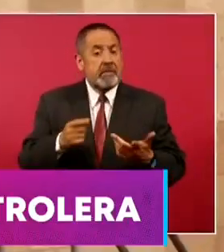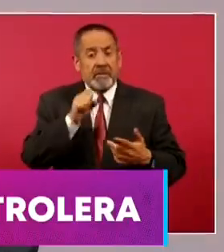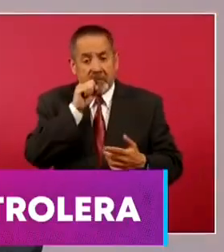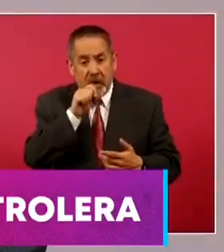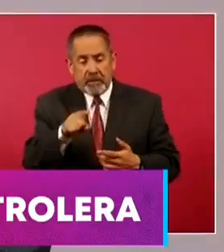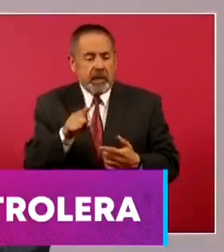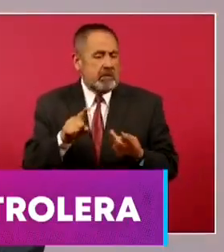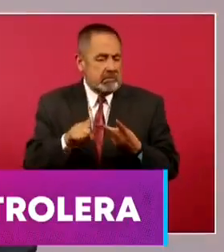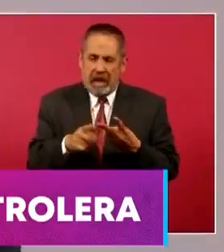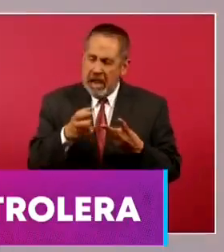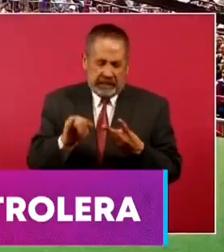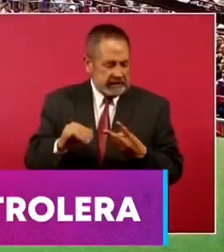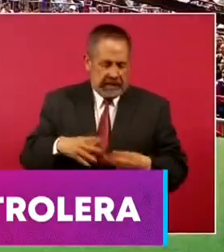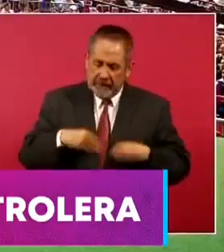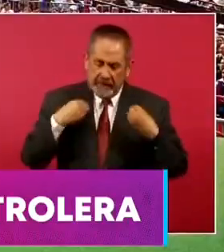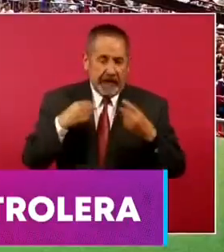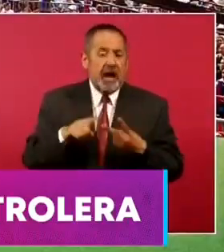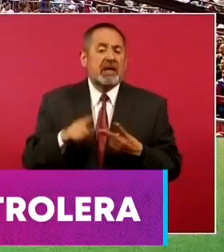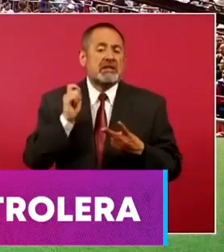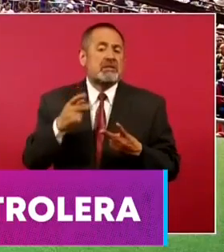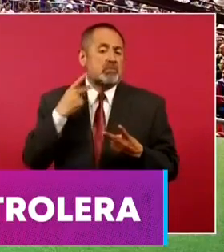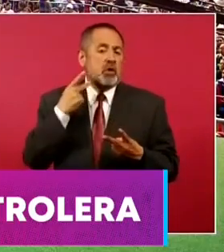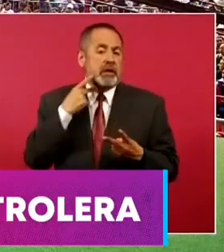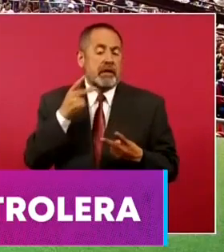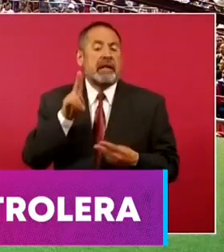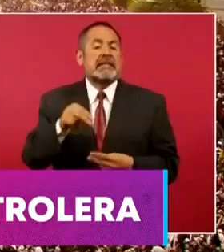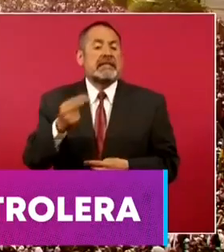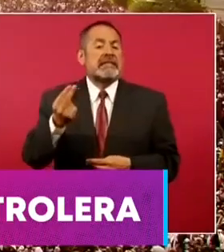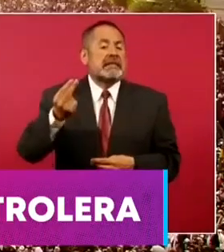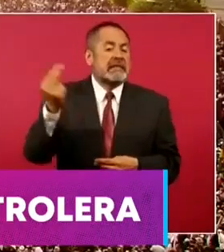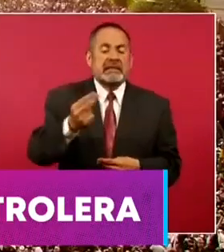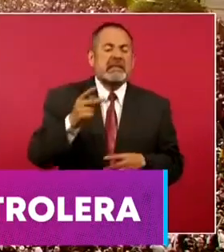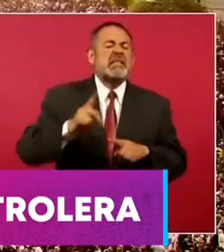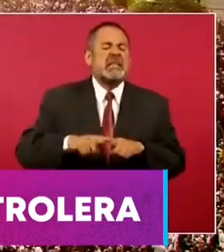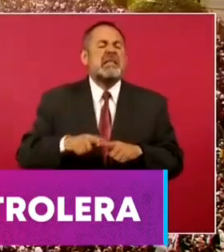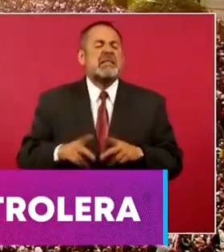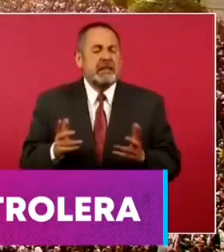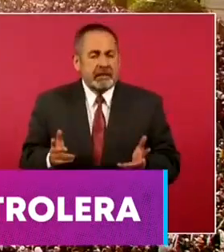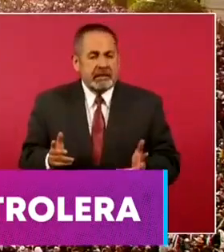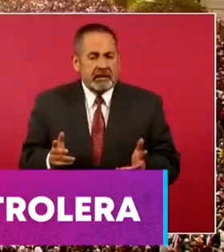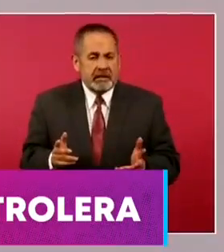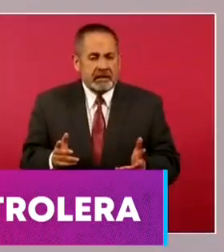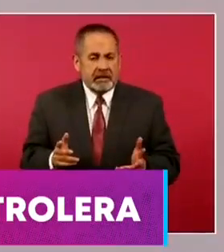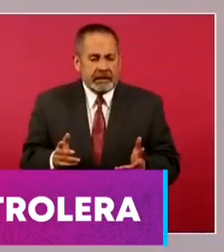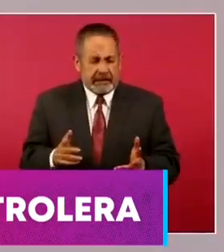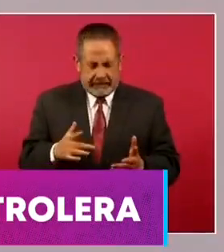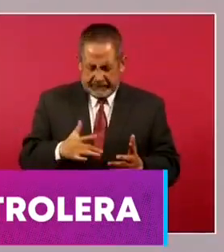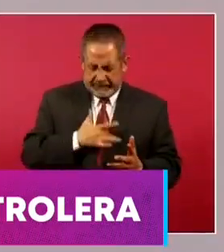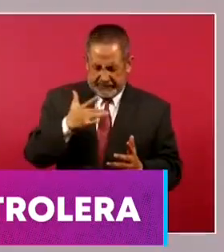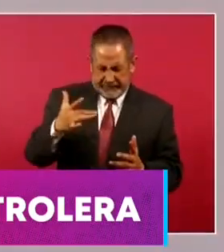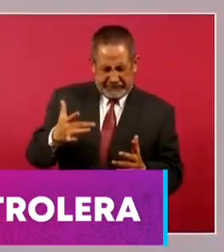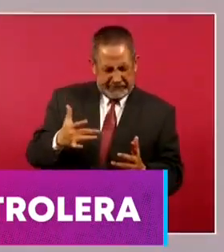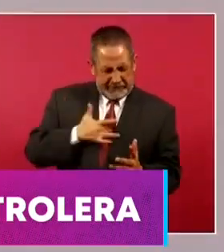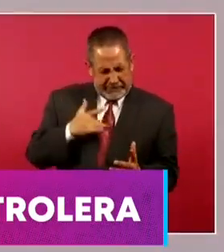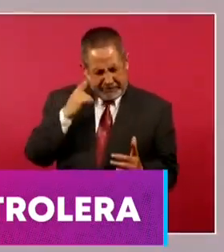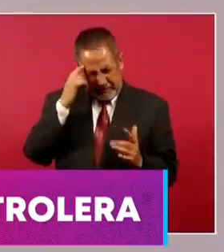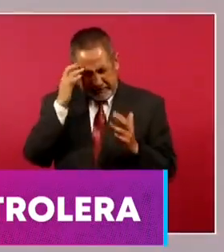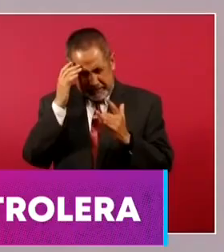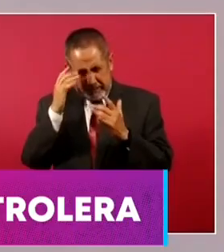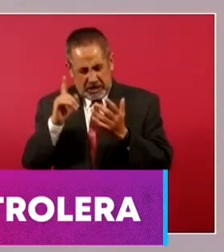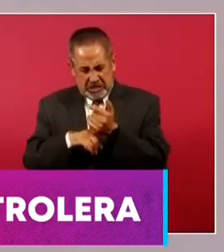política no solo es racionalidad, necesita de mística y